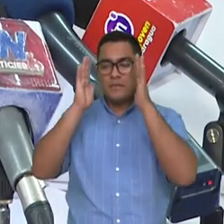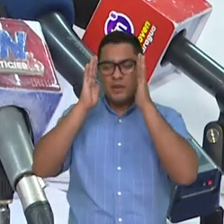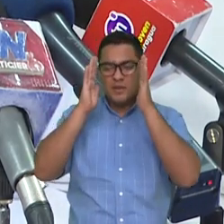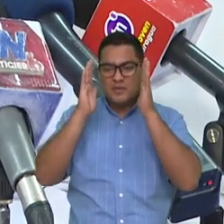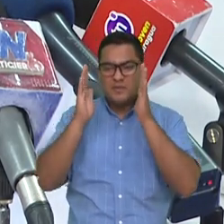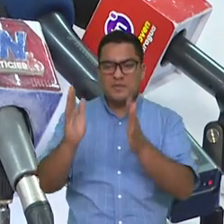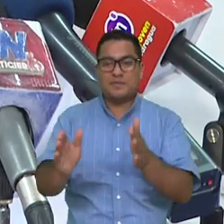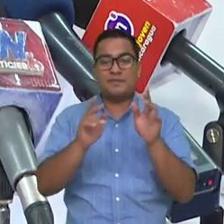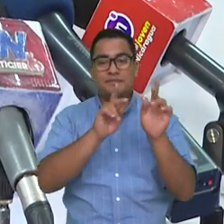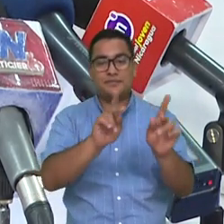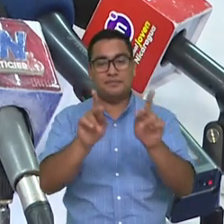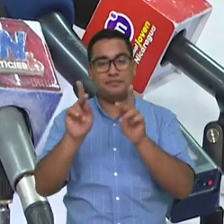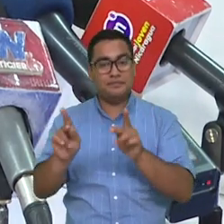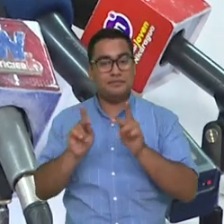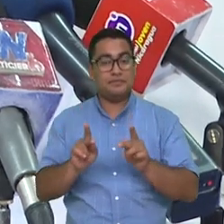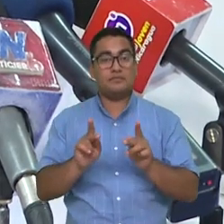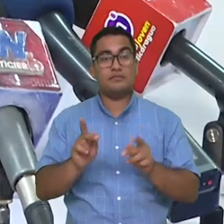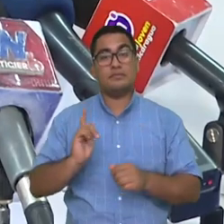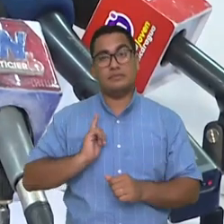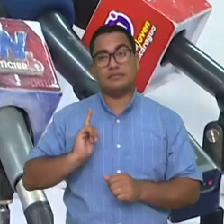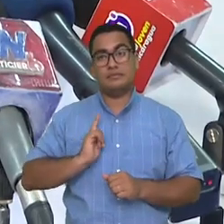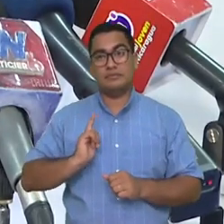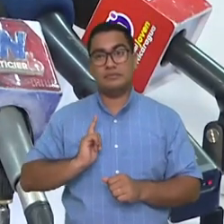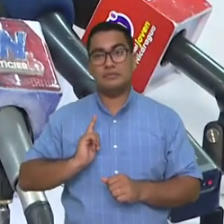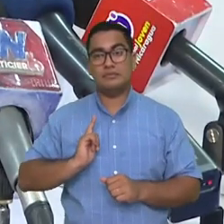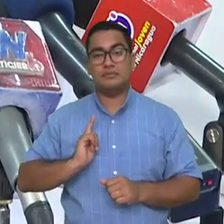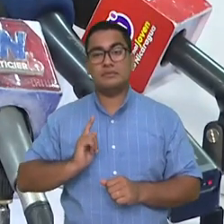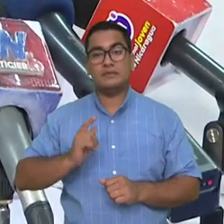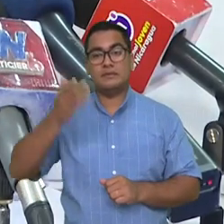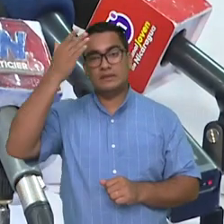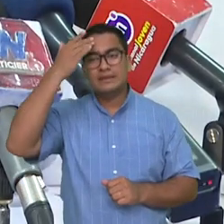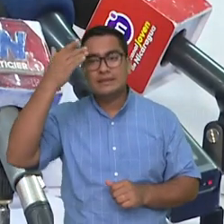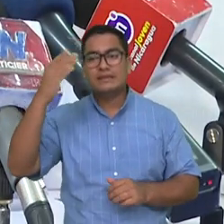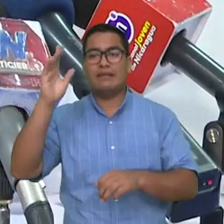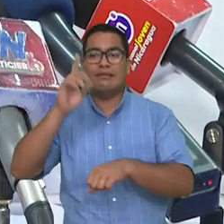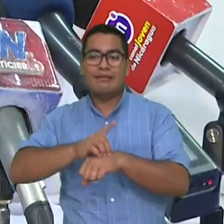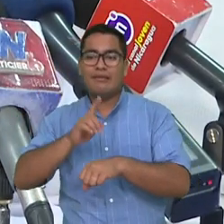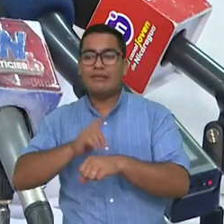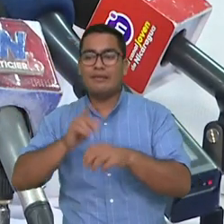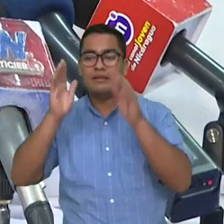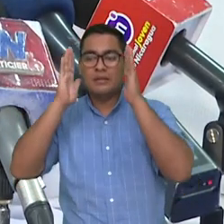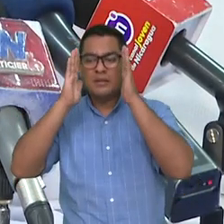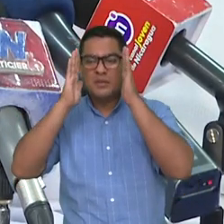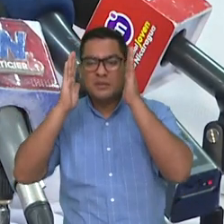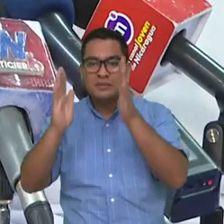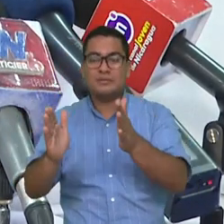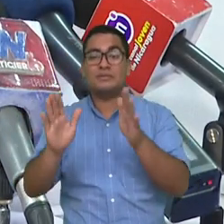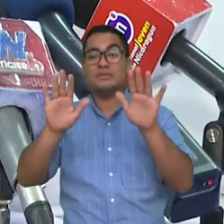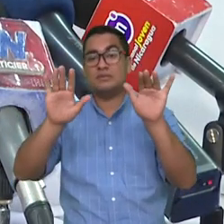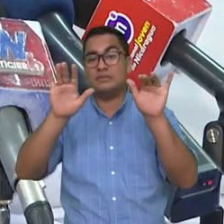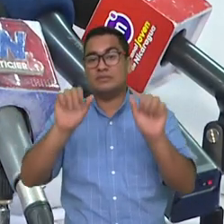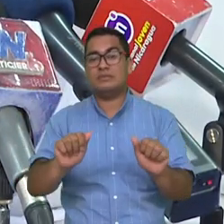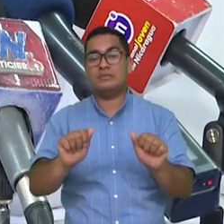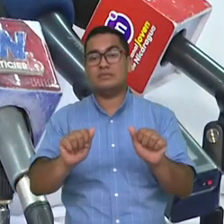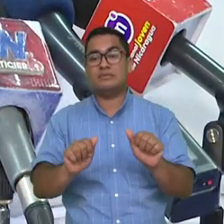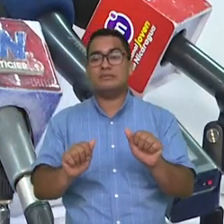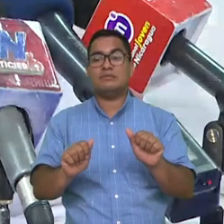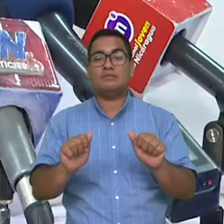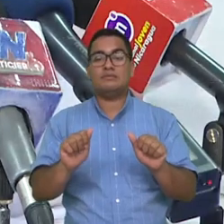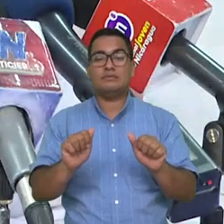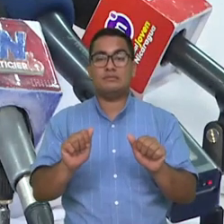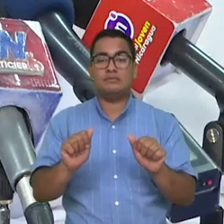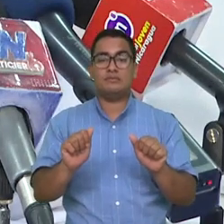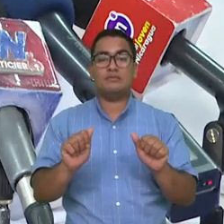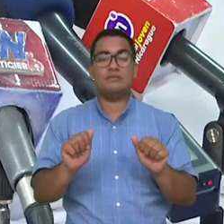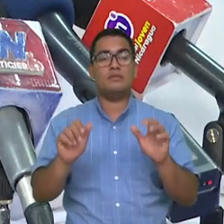el personal que tenemos realmente capacitado para hacer estos procesos de atención, y ya se encuentra ingresado, ¿verdad?, desde